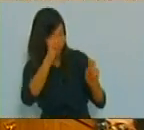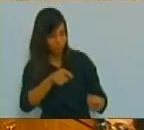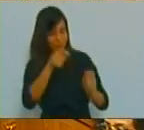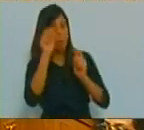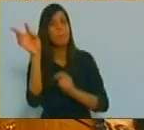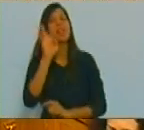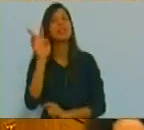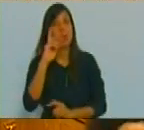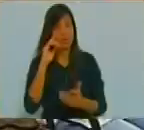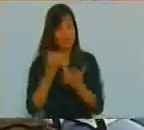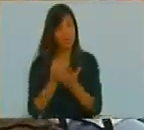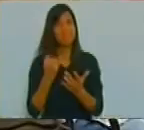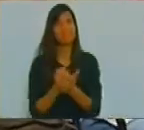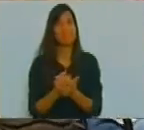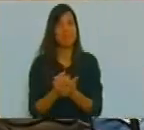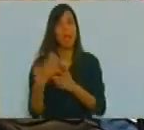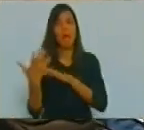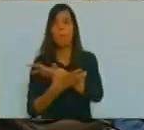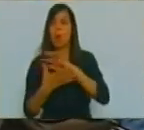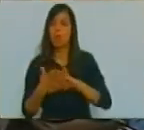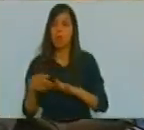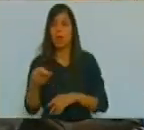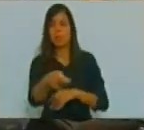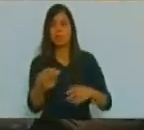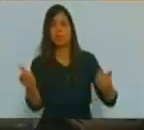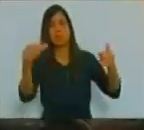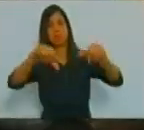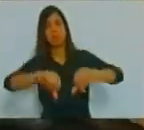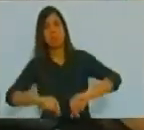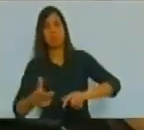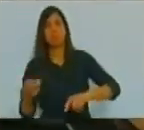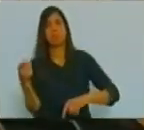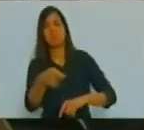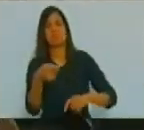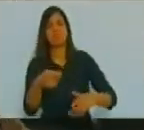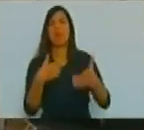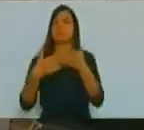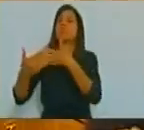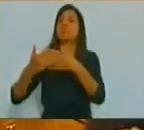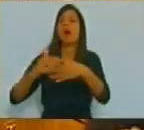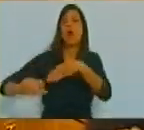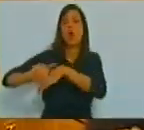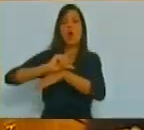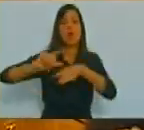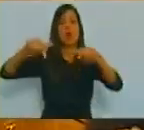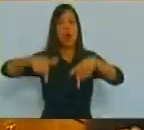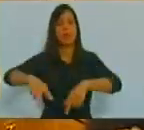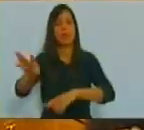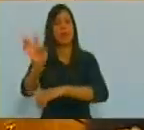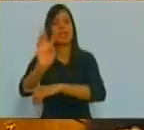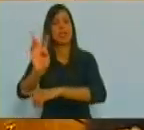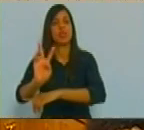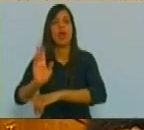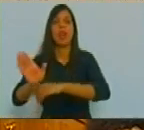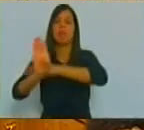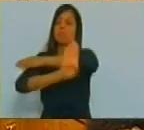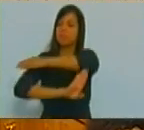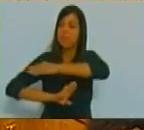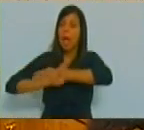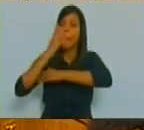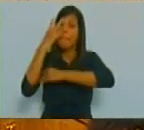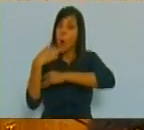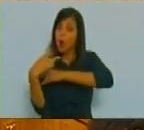y frente a todos los problemas que se han creado este es un estado y es un gobierno que protege al más débil